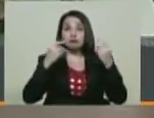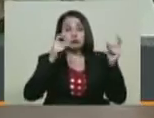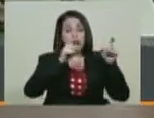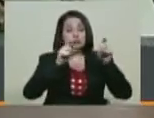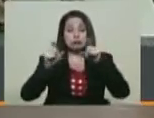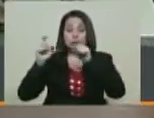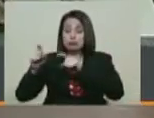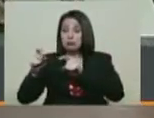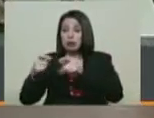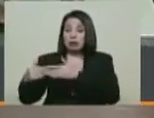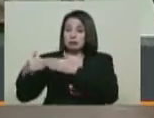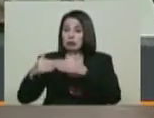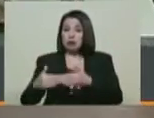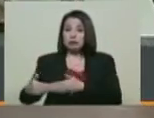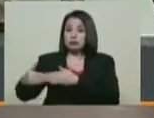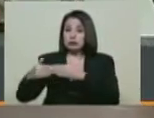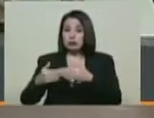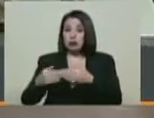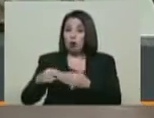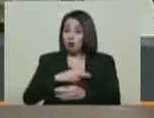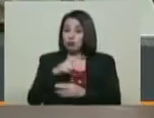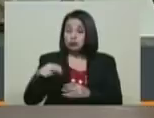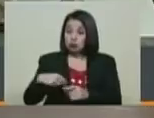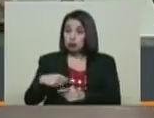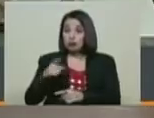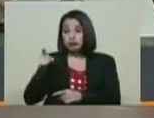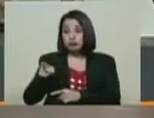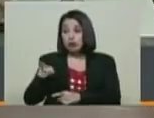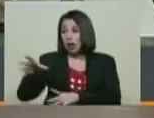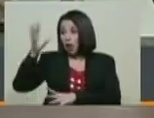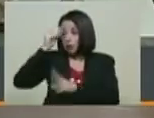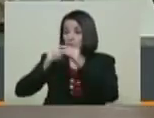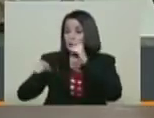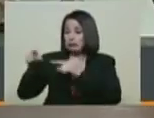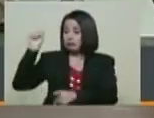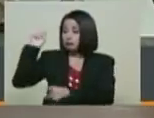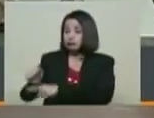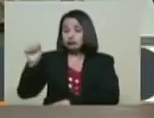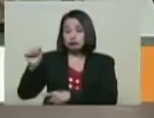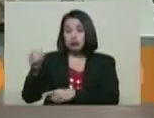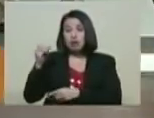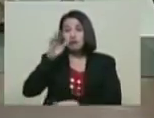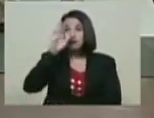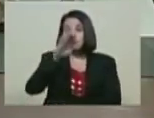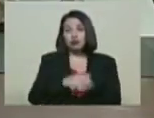imperialismo norteamericano y bastantes lecciones le vamos a dar a futuro.